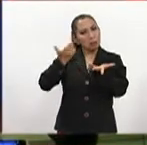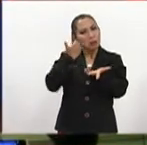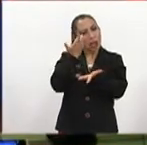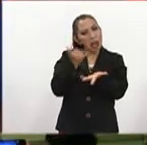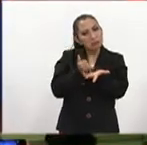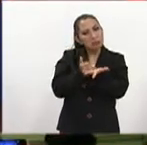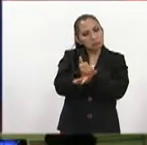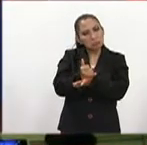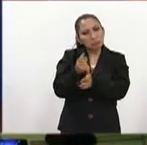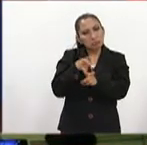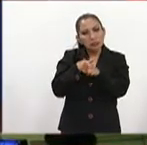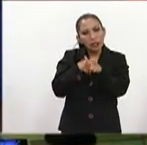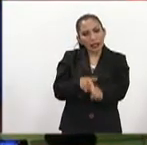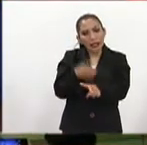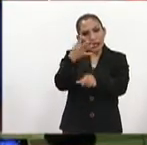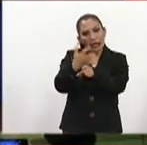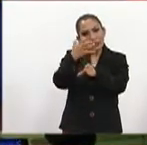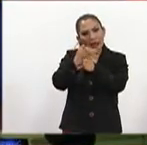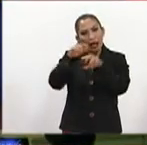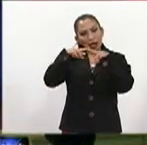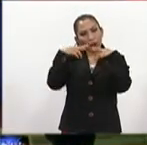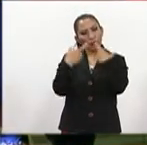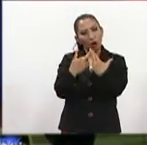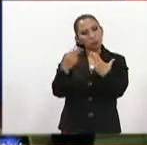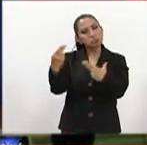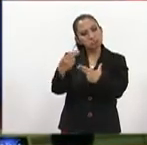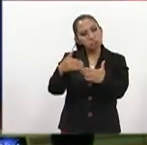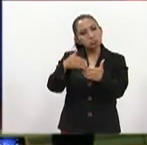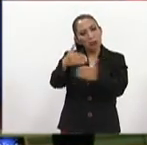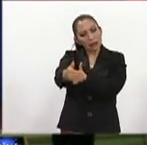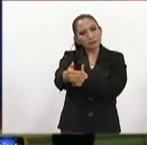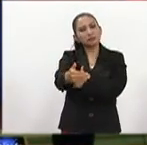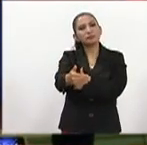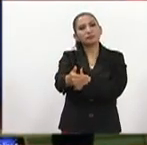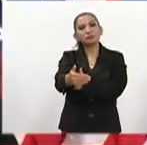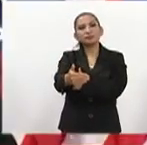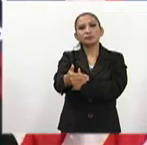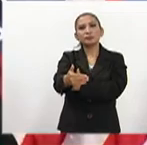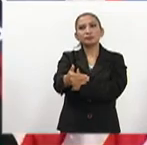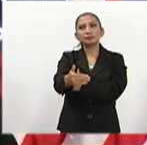la quinta y sexta y las rondas que sean necesarias.